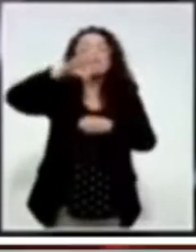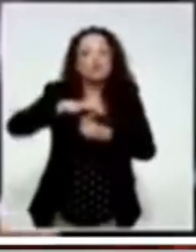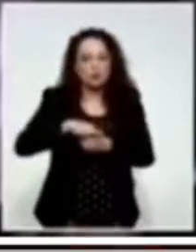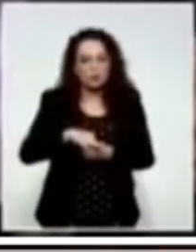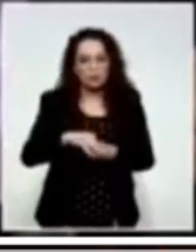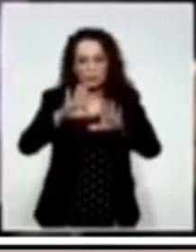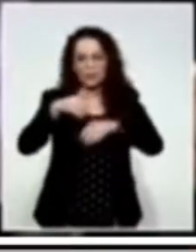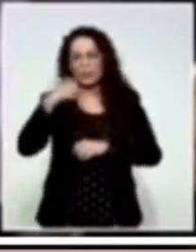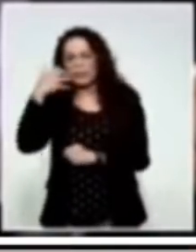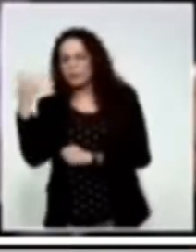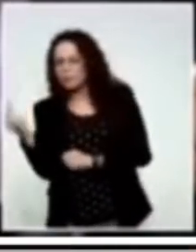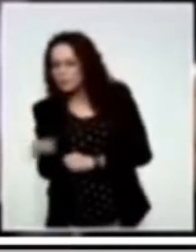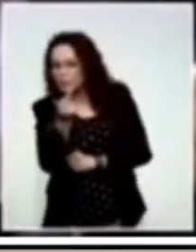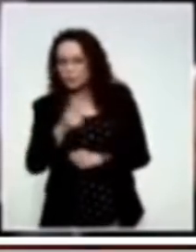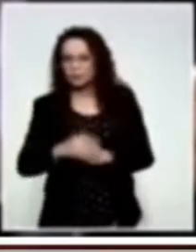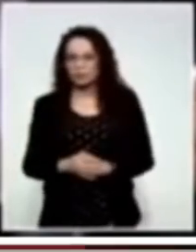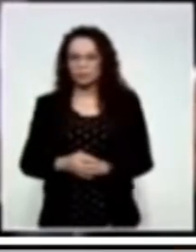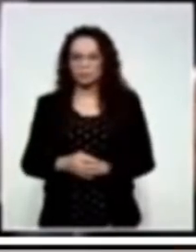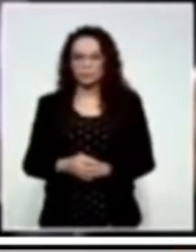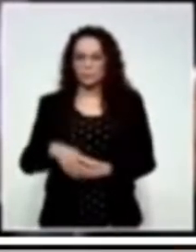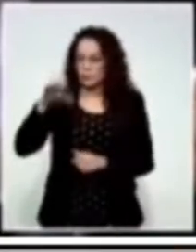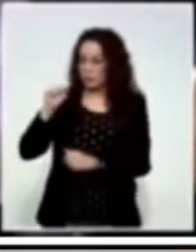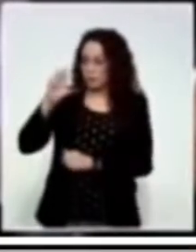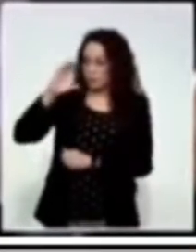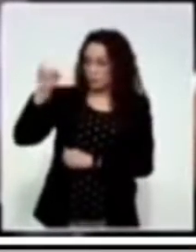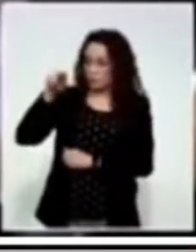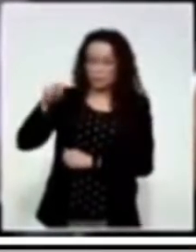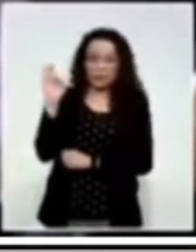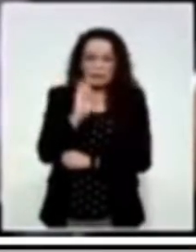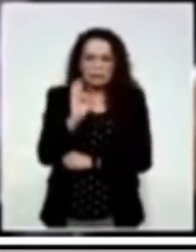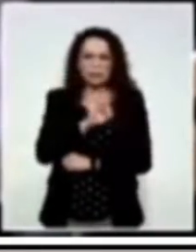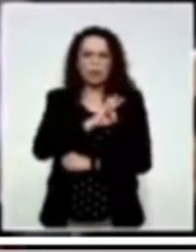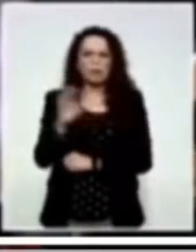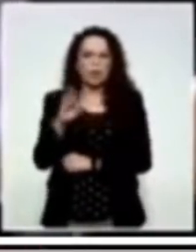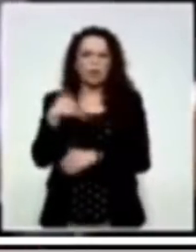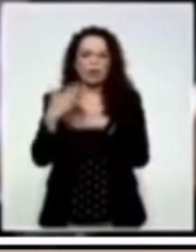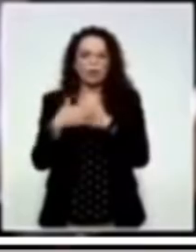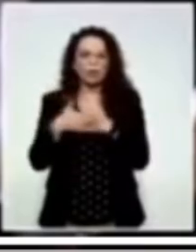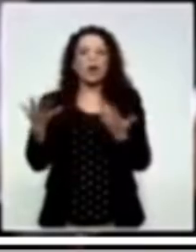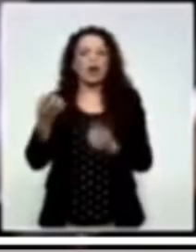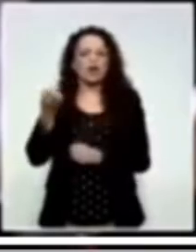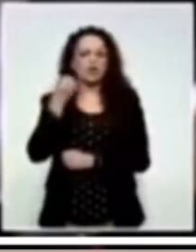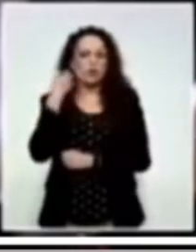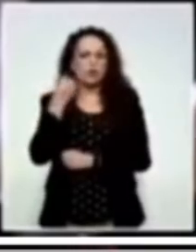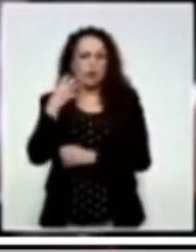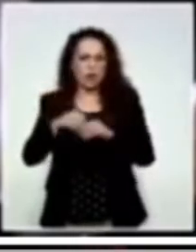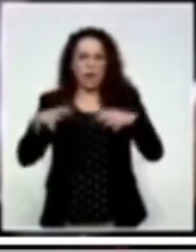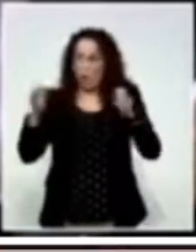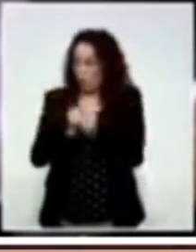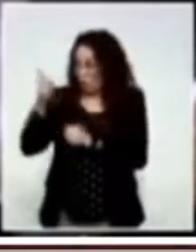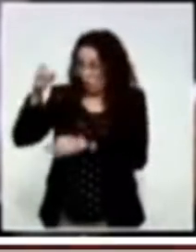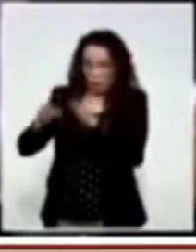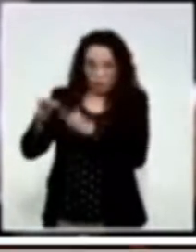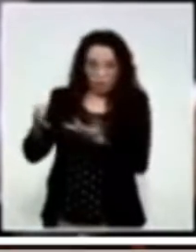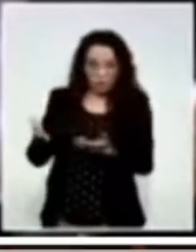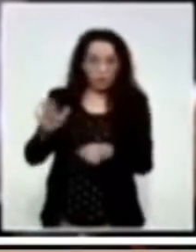no habría posibilidad de que la Suprema Corte de Justicia de la Nación organizara una conferencia de prensa con el ministro. Claro que usted no puede decirnos ahorita